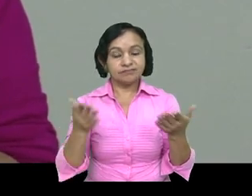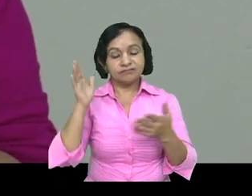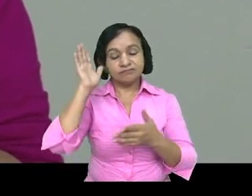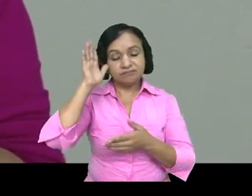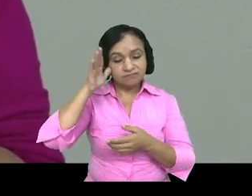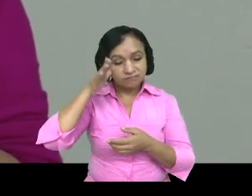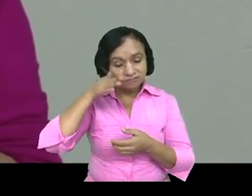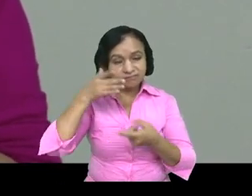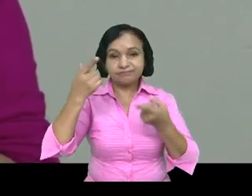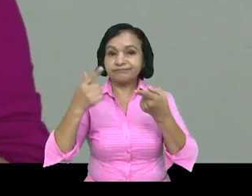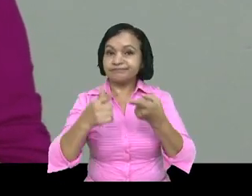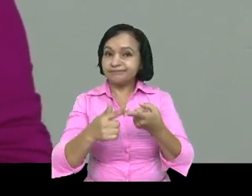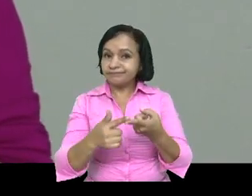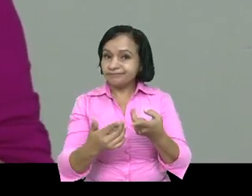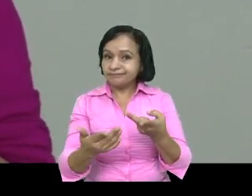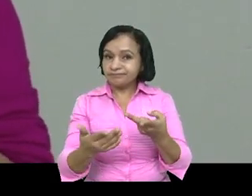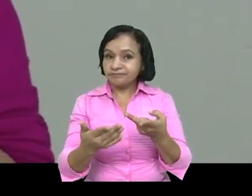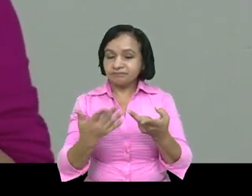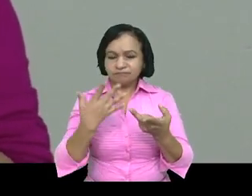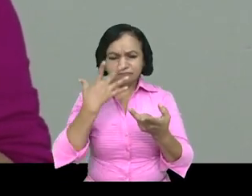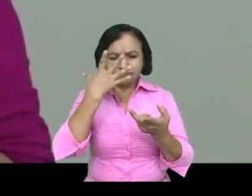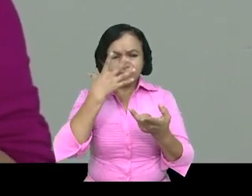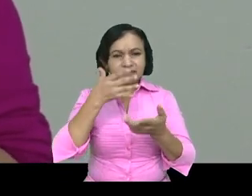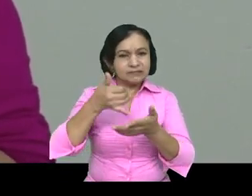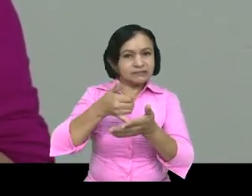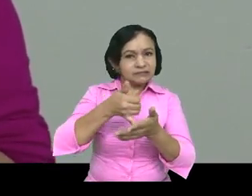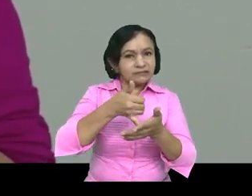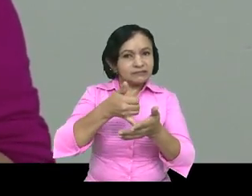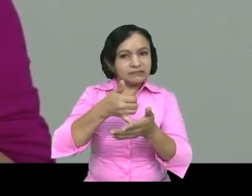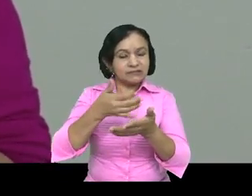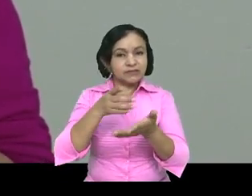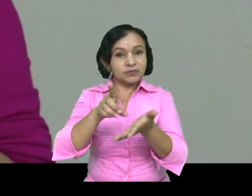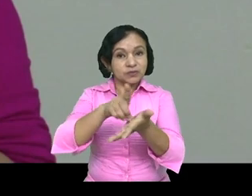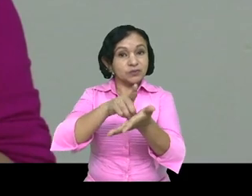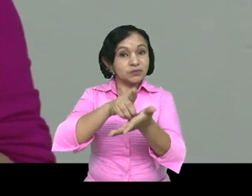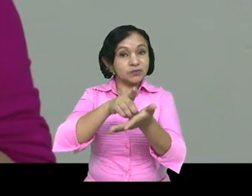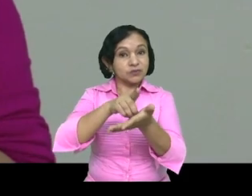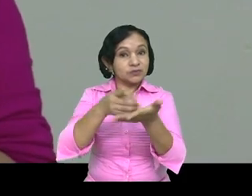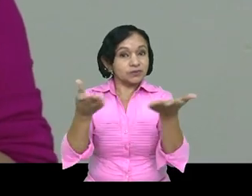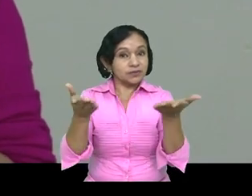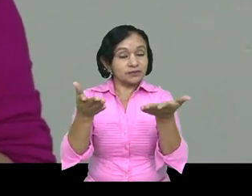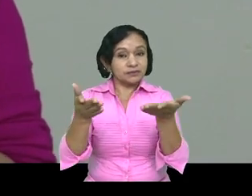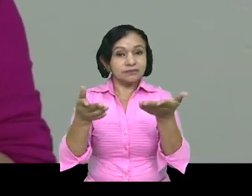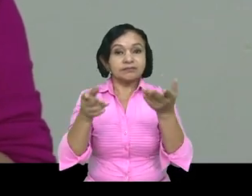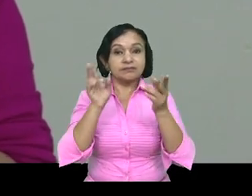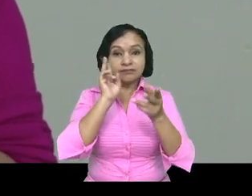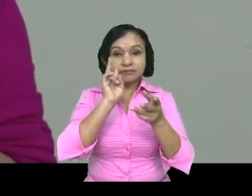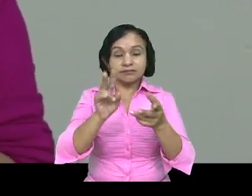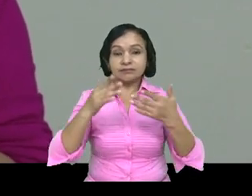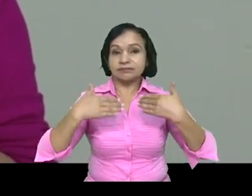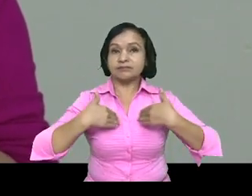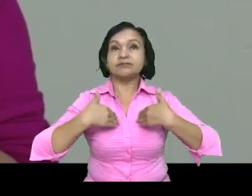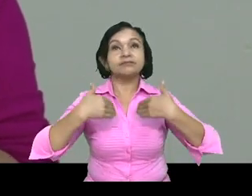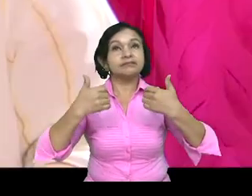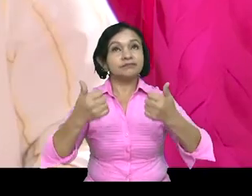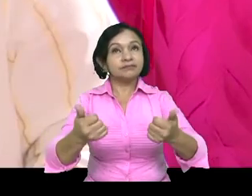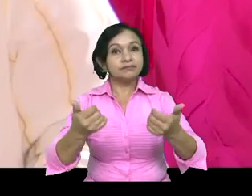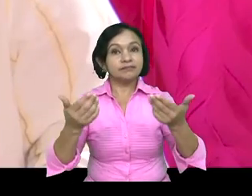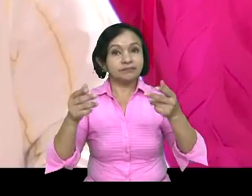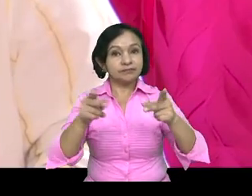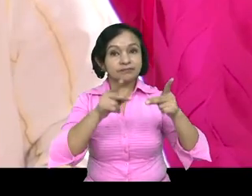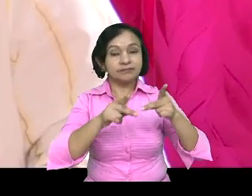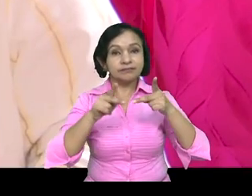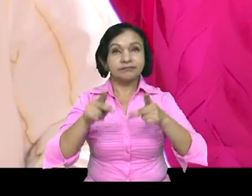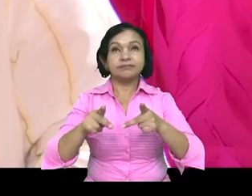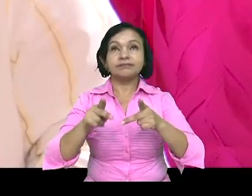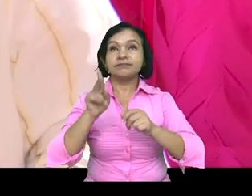Desmotivación, sentimiento de inseguridad física, porque tiene que ver con la salud. Entonces la